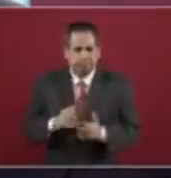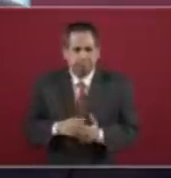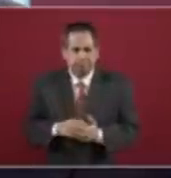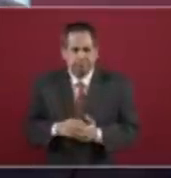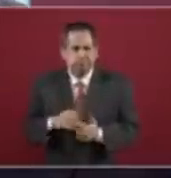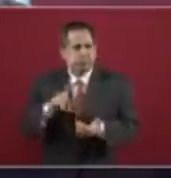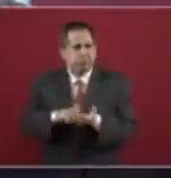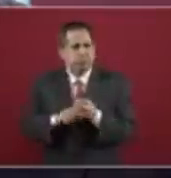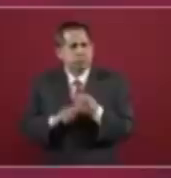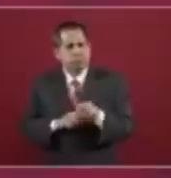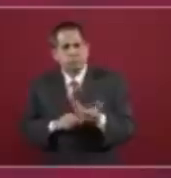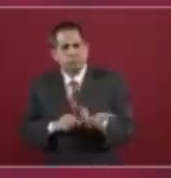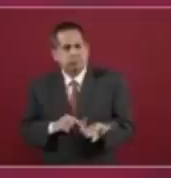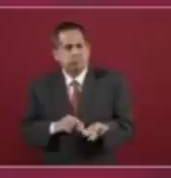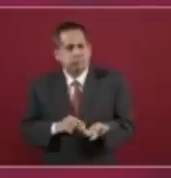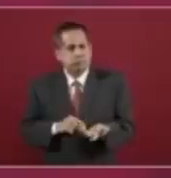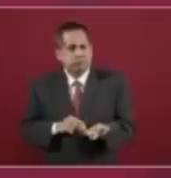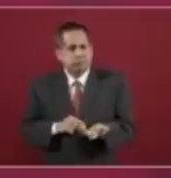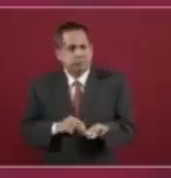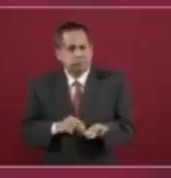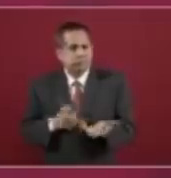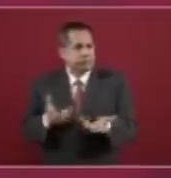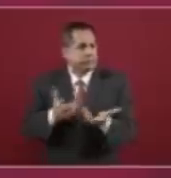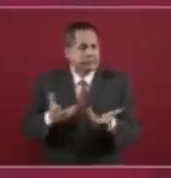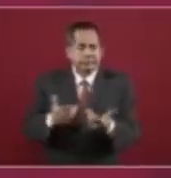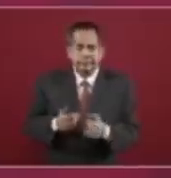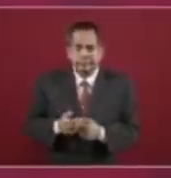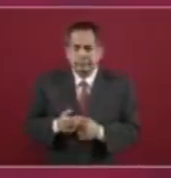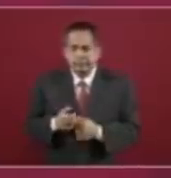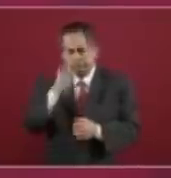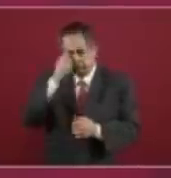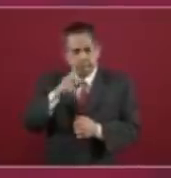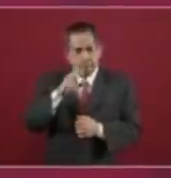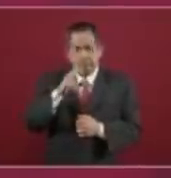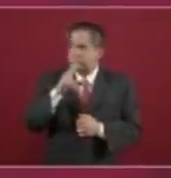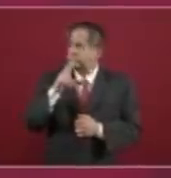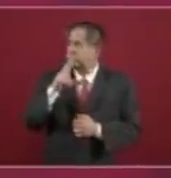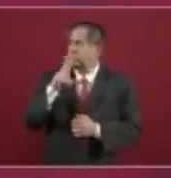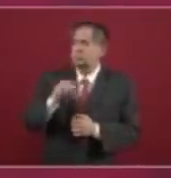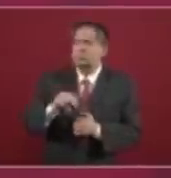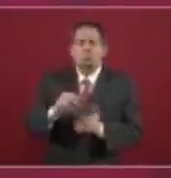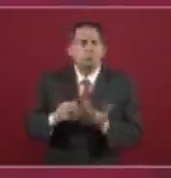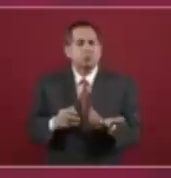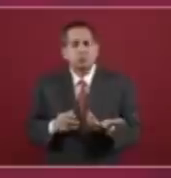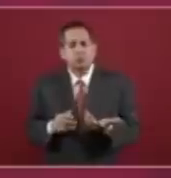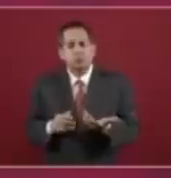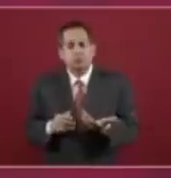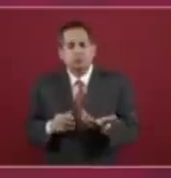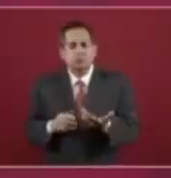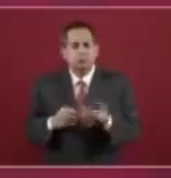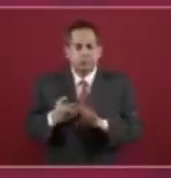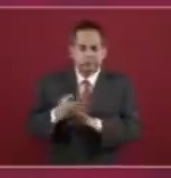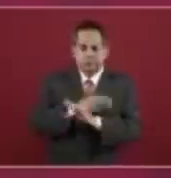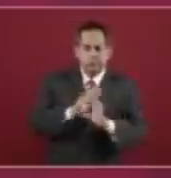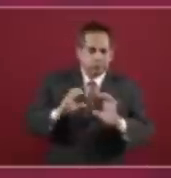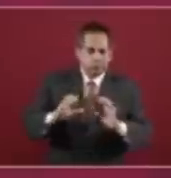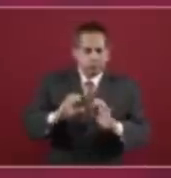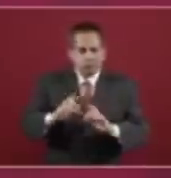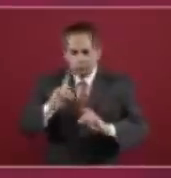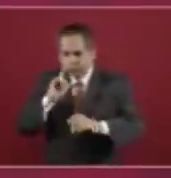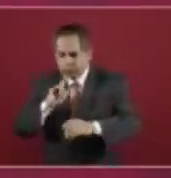sobre cómo actuar, cómo evitar, cómo prevenir y cómo